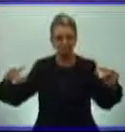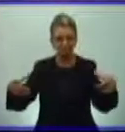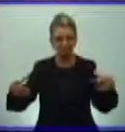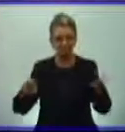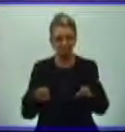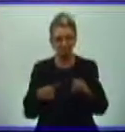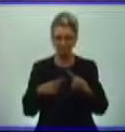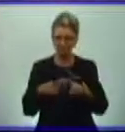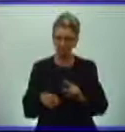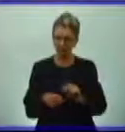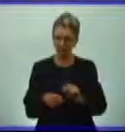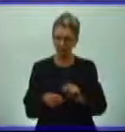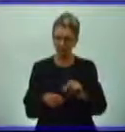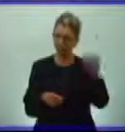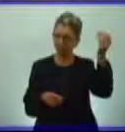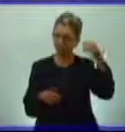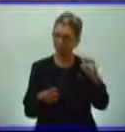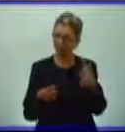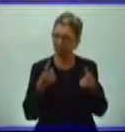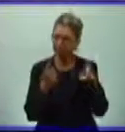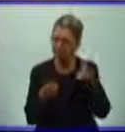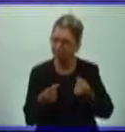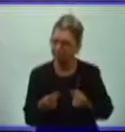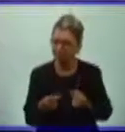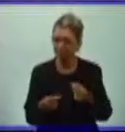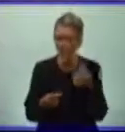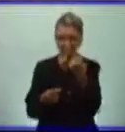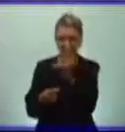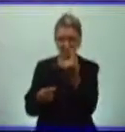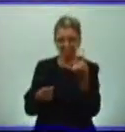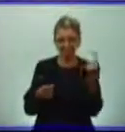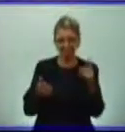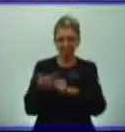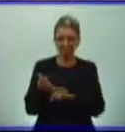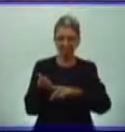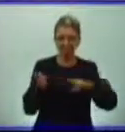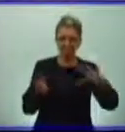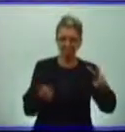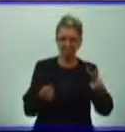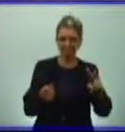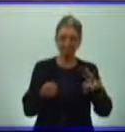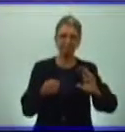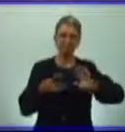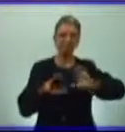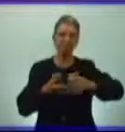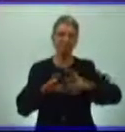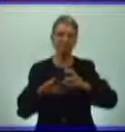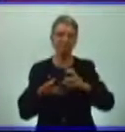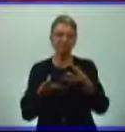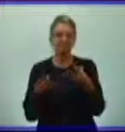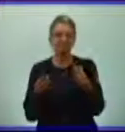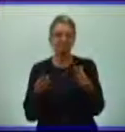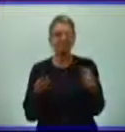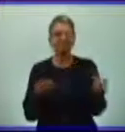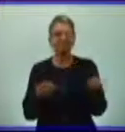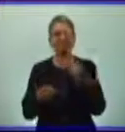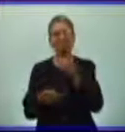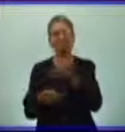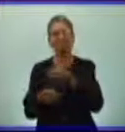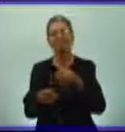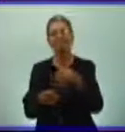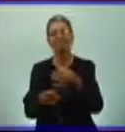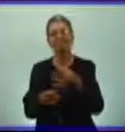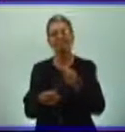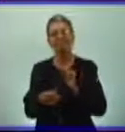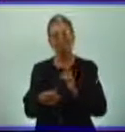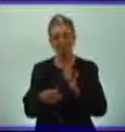Pero, ¿saben algo? Cada provincia está formada por varios municipios. ¿Saben ustedes